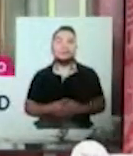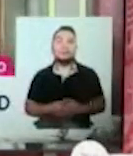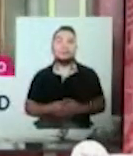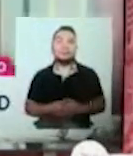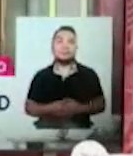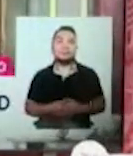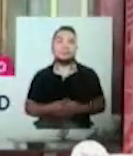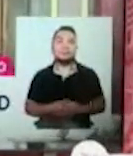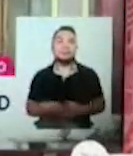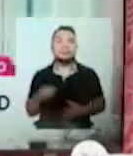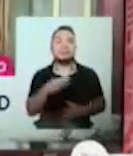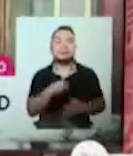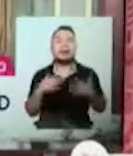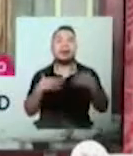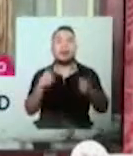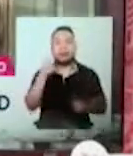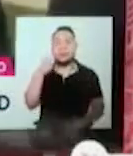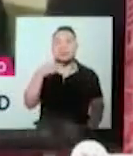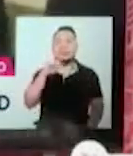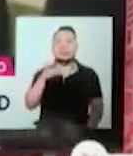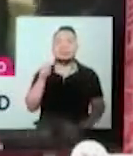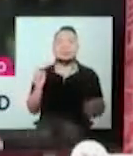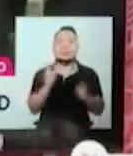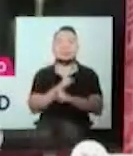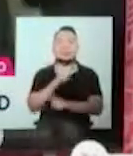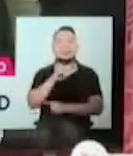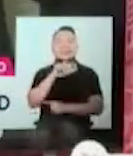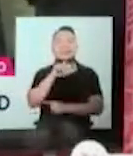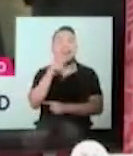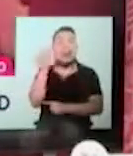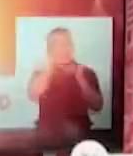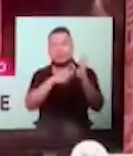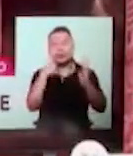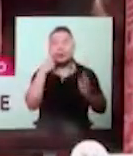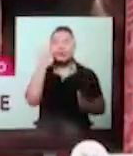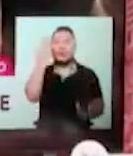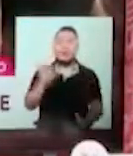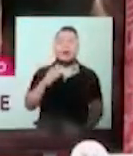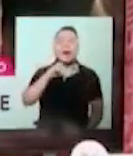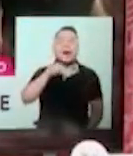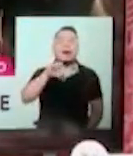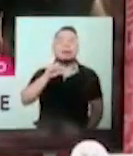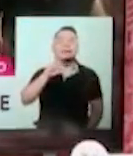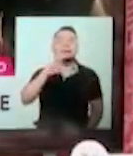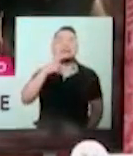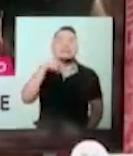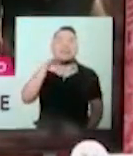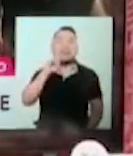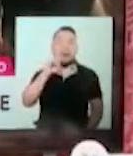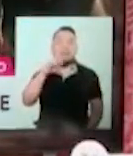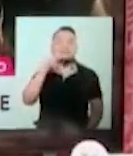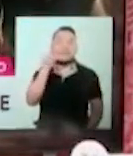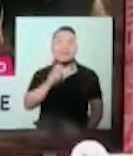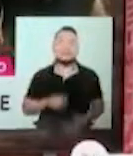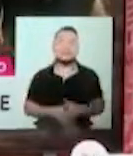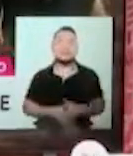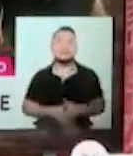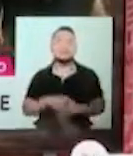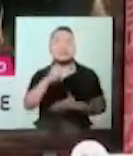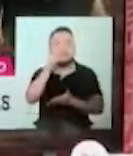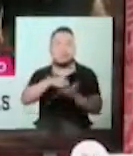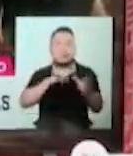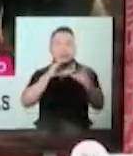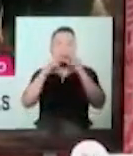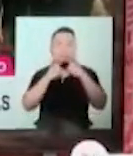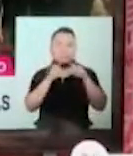un ministro haya sido un perpetrador golpista dentro del hogar? Eso, ¿no? Que le queda